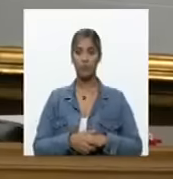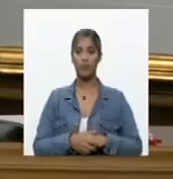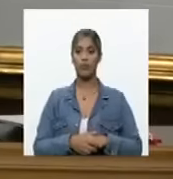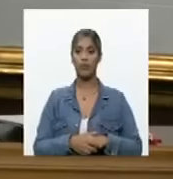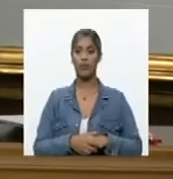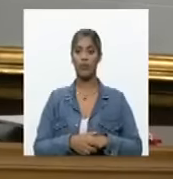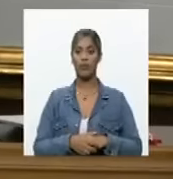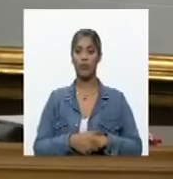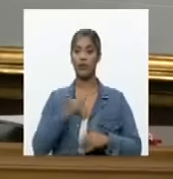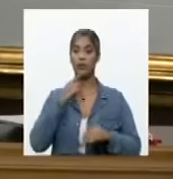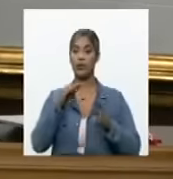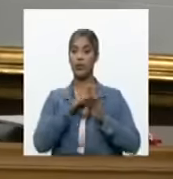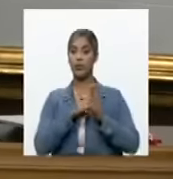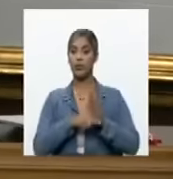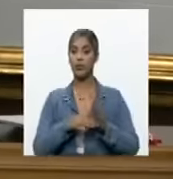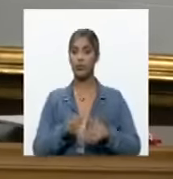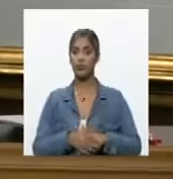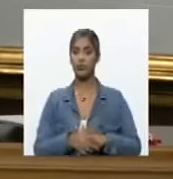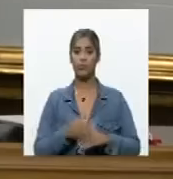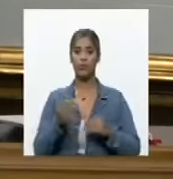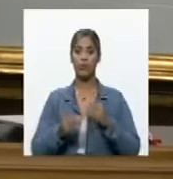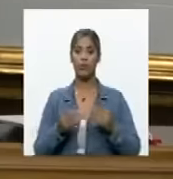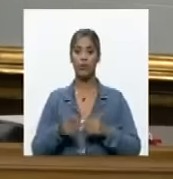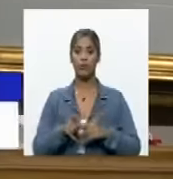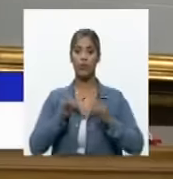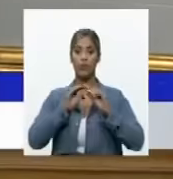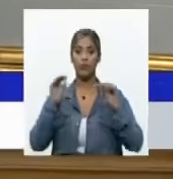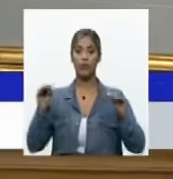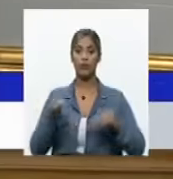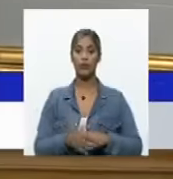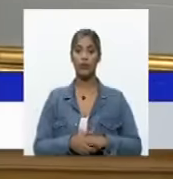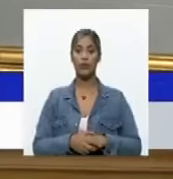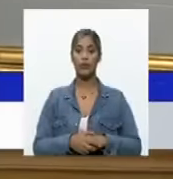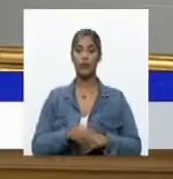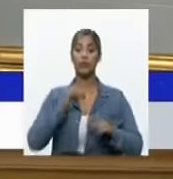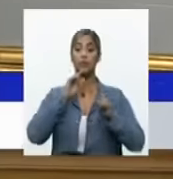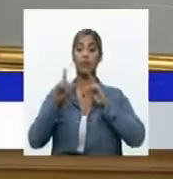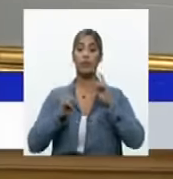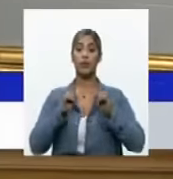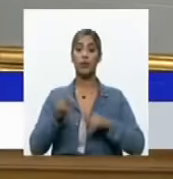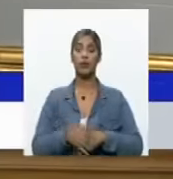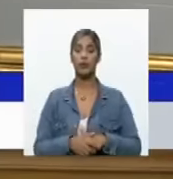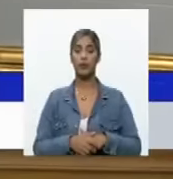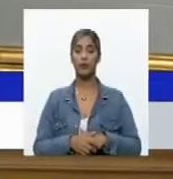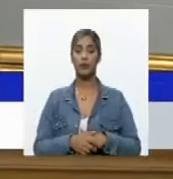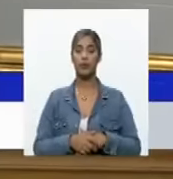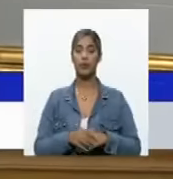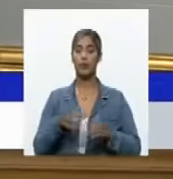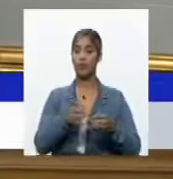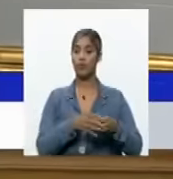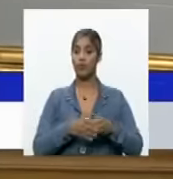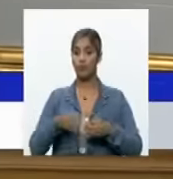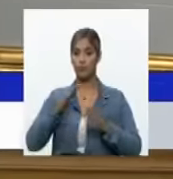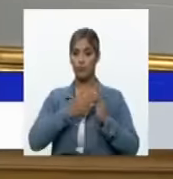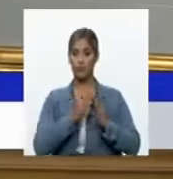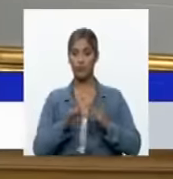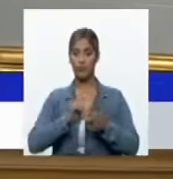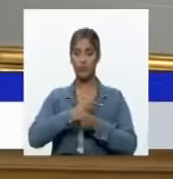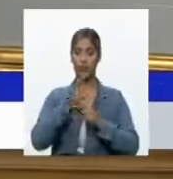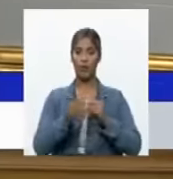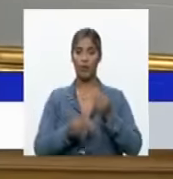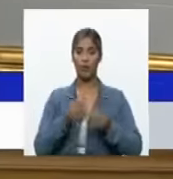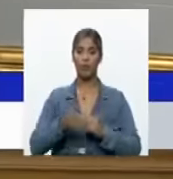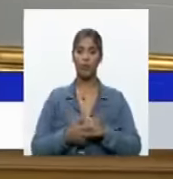establecido que se convoque a consultas en los circuitos comunales de los proyectos